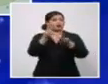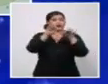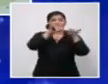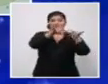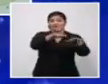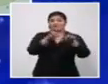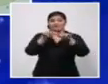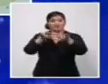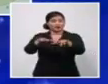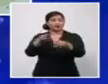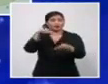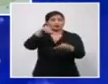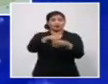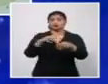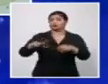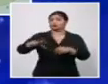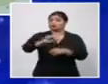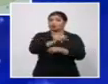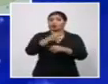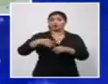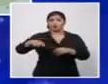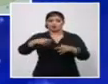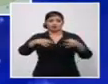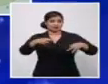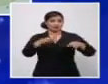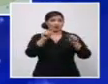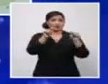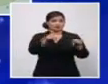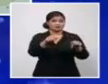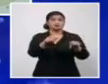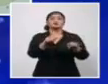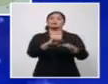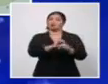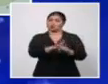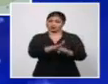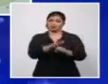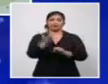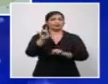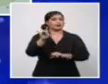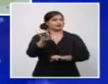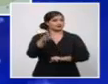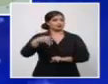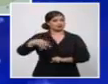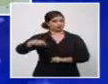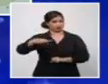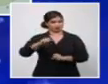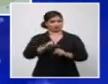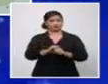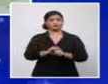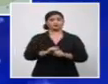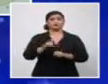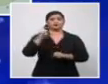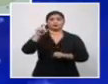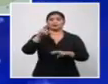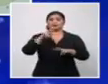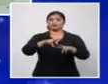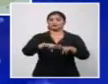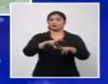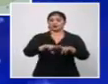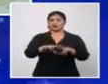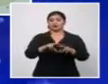municipios de la provincia de La Habana. Centro Habana, como está ocurriendo, con la cifra más